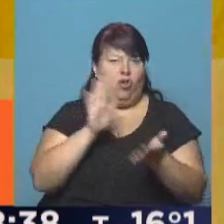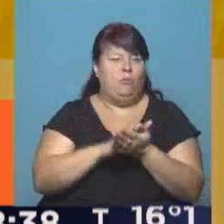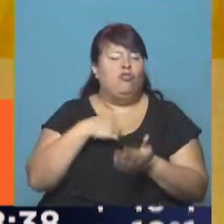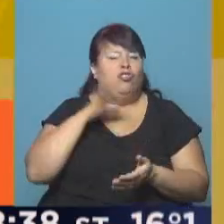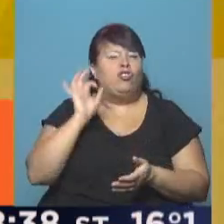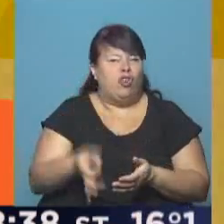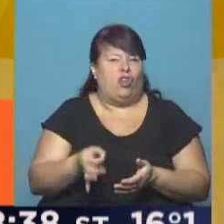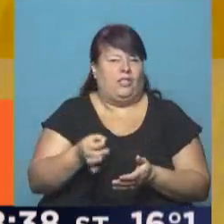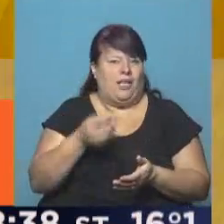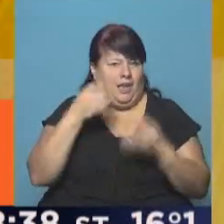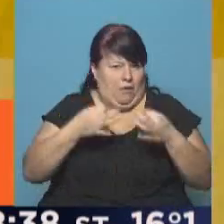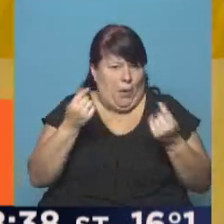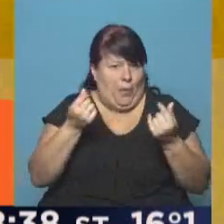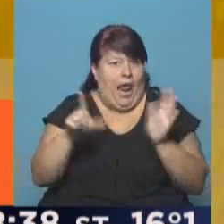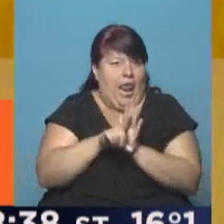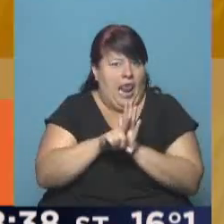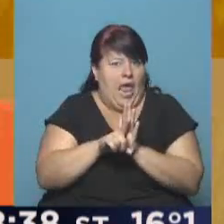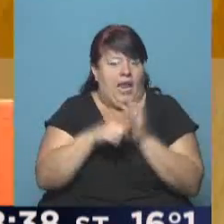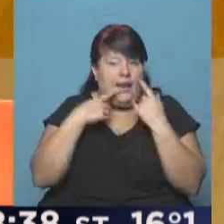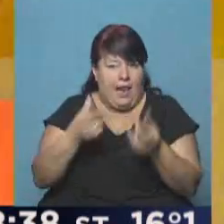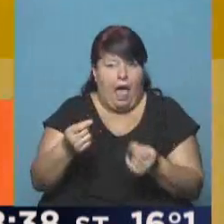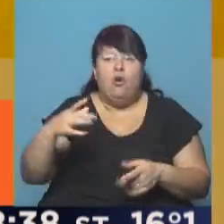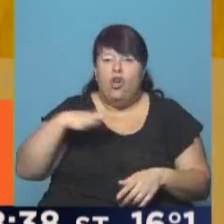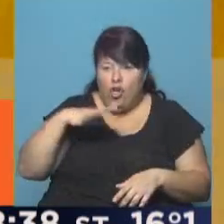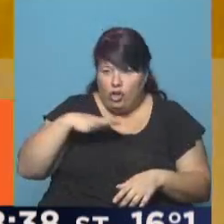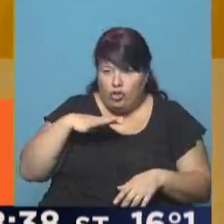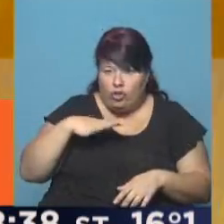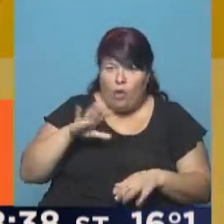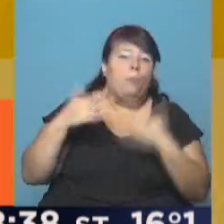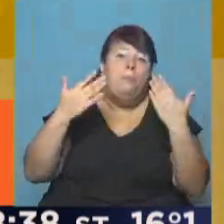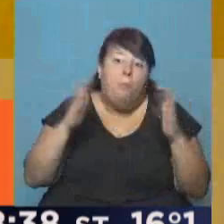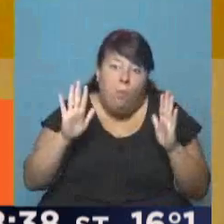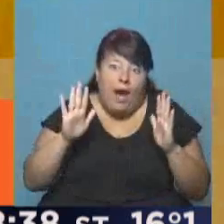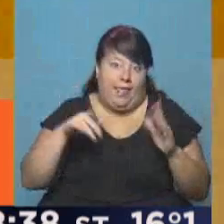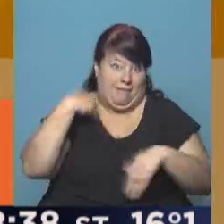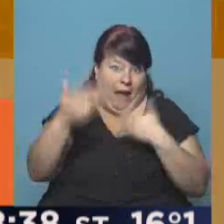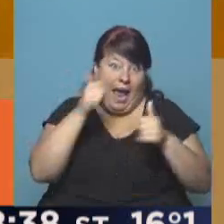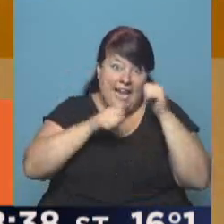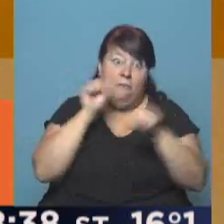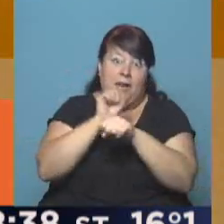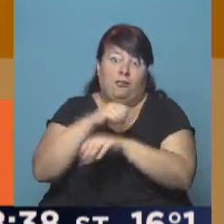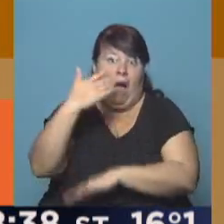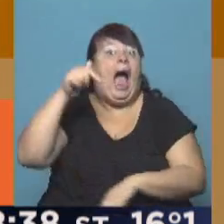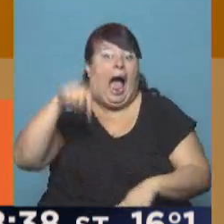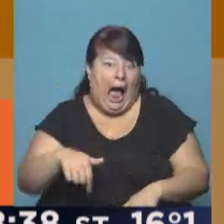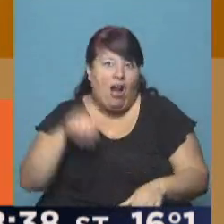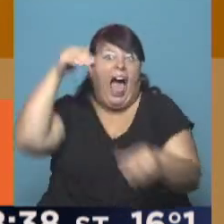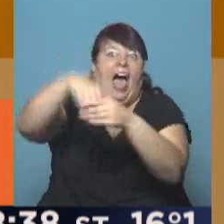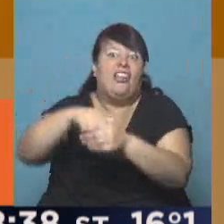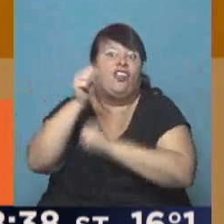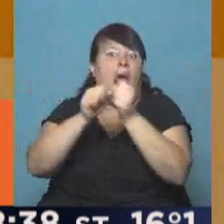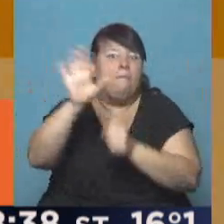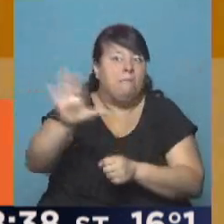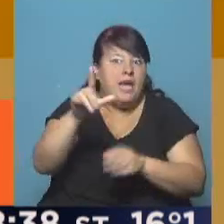entendemos que es lo más legítimo que pueden hacer y todavía está la posibilidad de que hayan más lastimados y más detenidos porque además están adentro de la planta